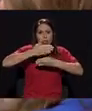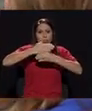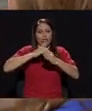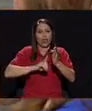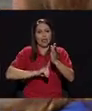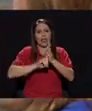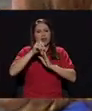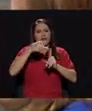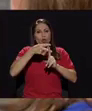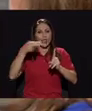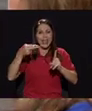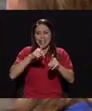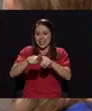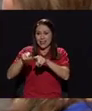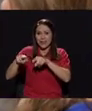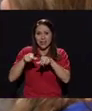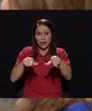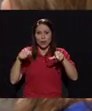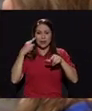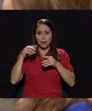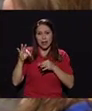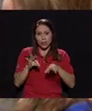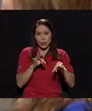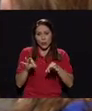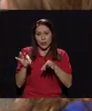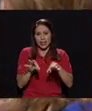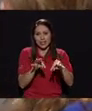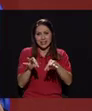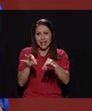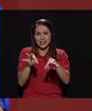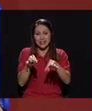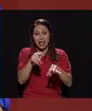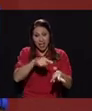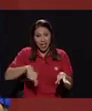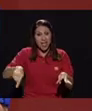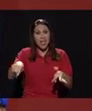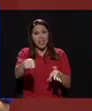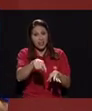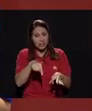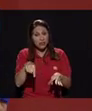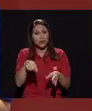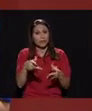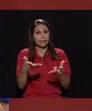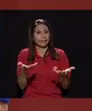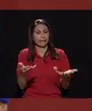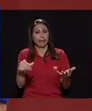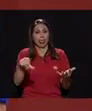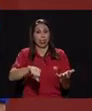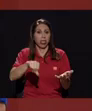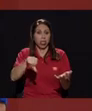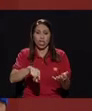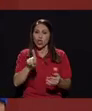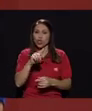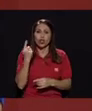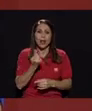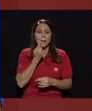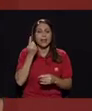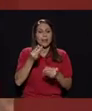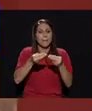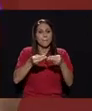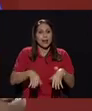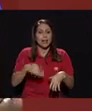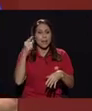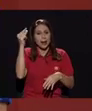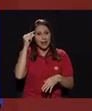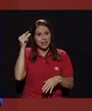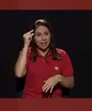Y que gran parte de esas pérdidas no solo es para el Estado o la